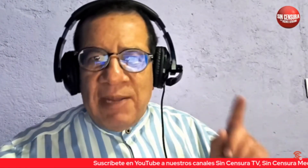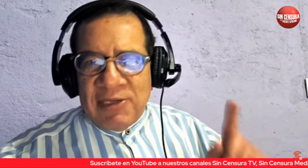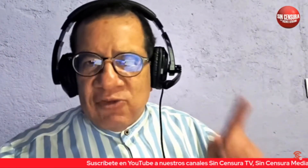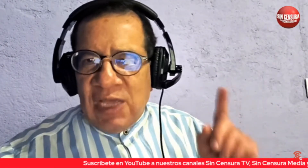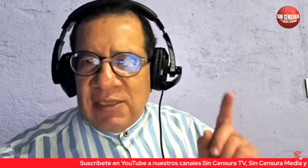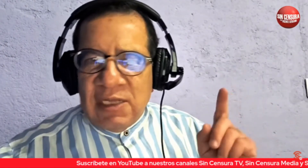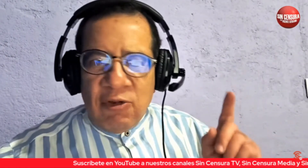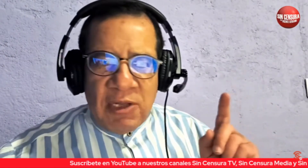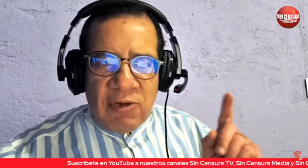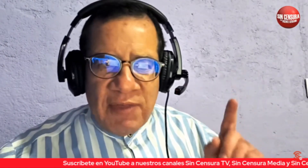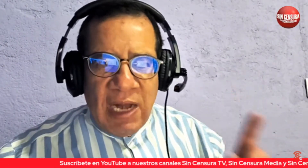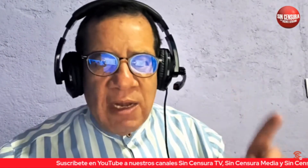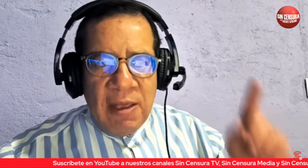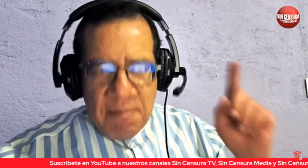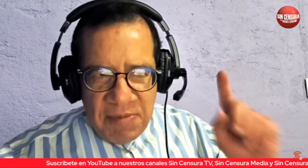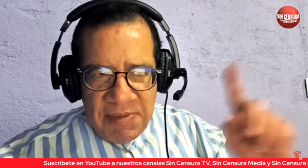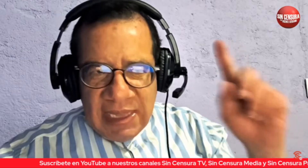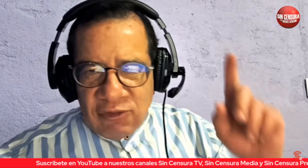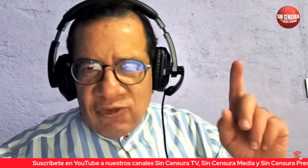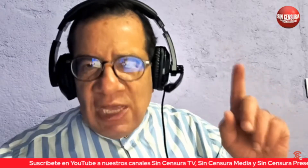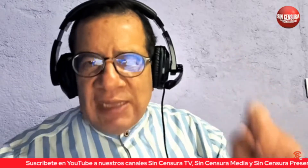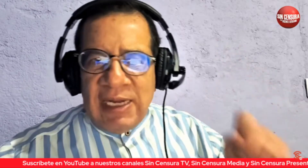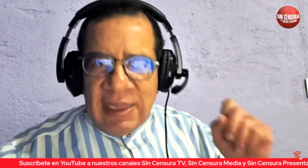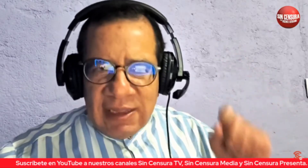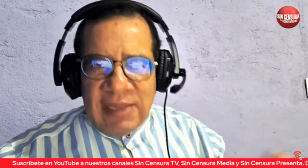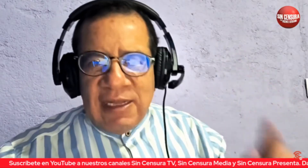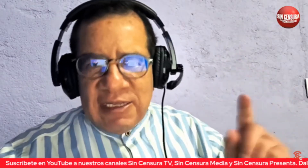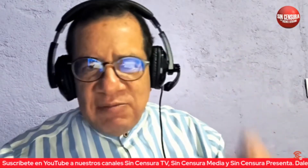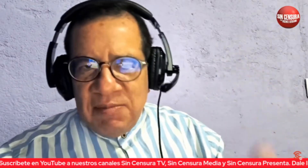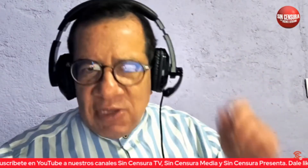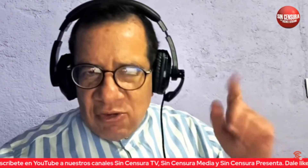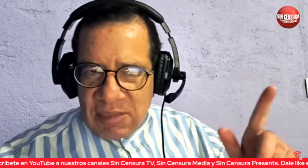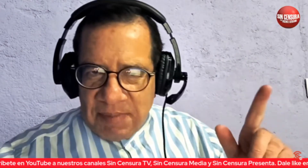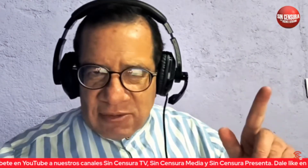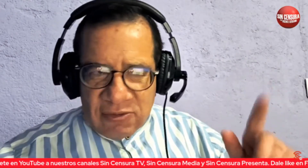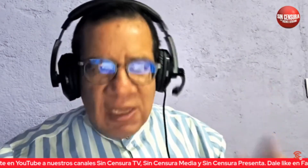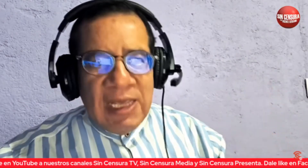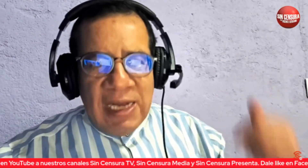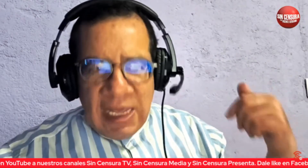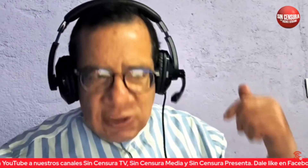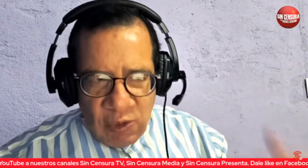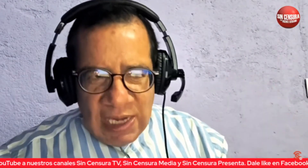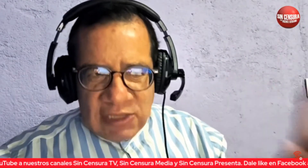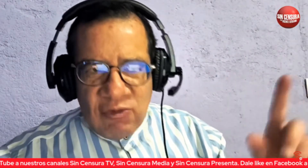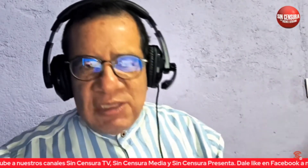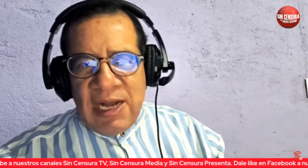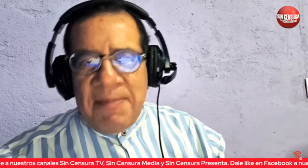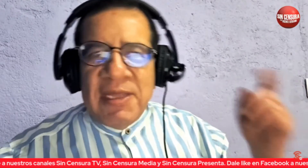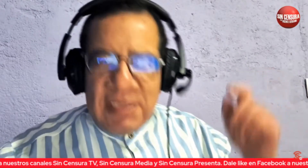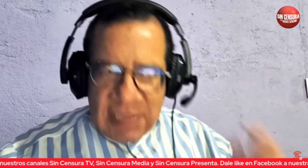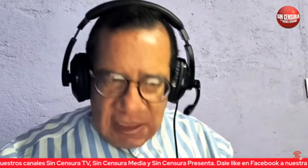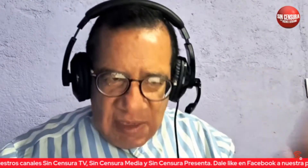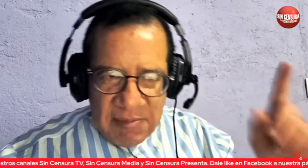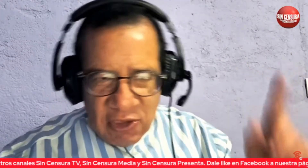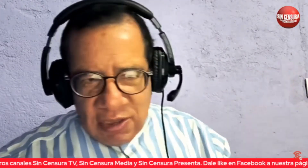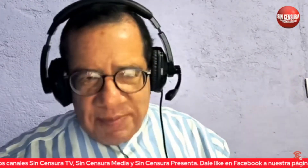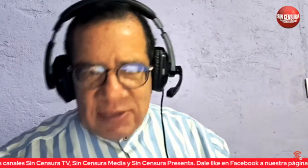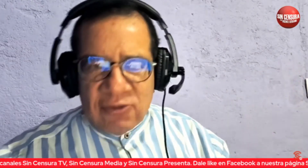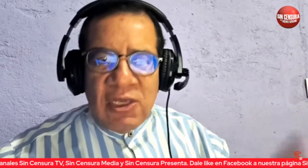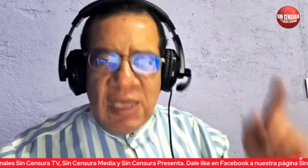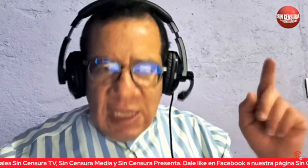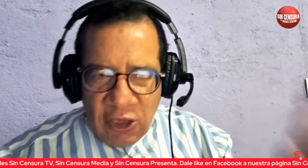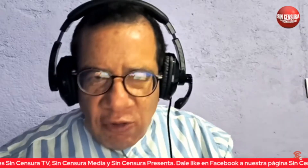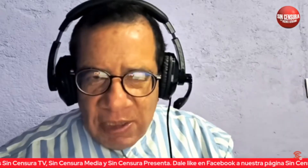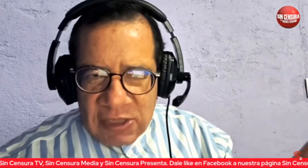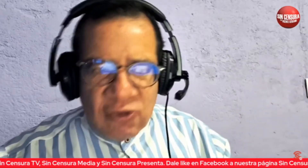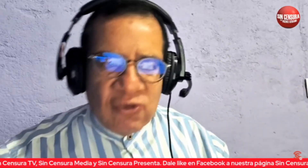principales programas sociales del gobierno federal. Vivienda social, 33,000 millones de pesos. La escuela es nuestra, 26,000 millones de